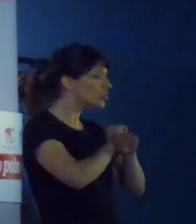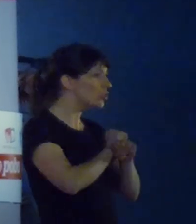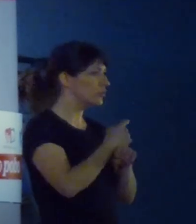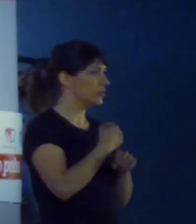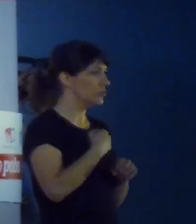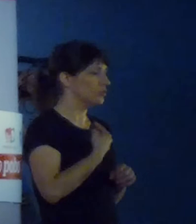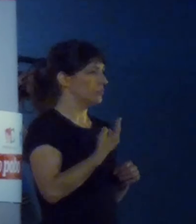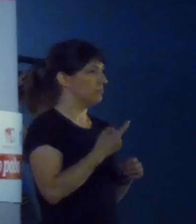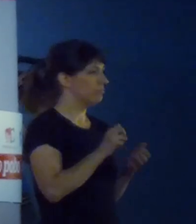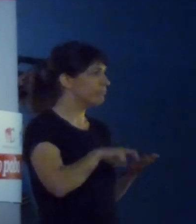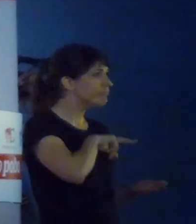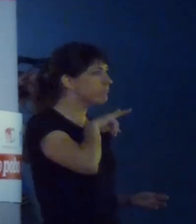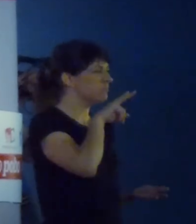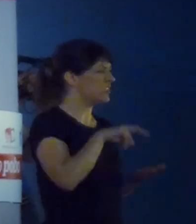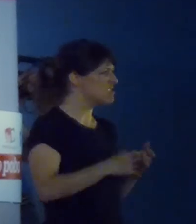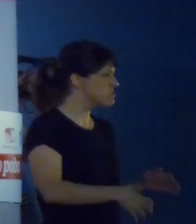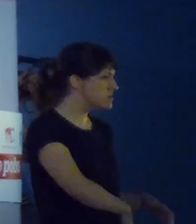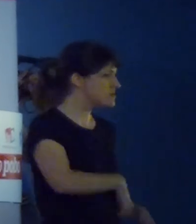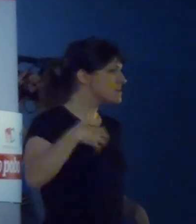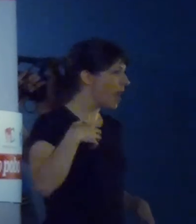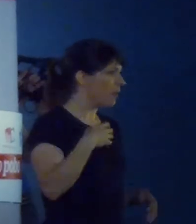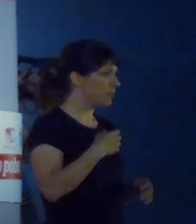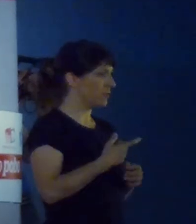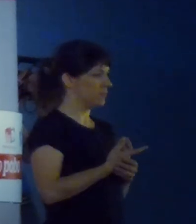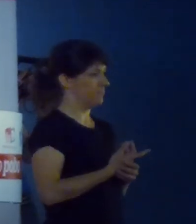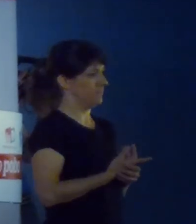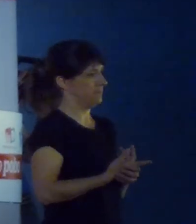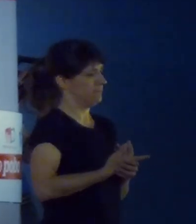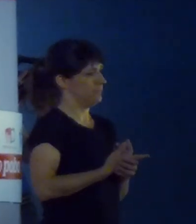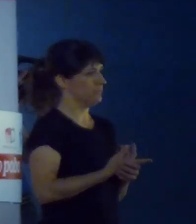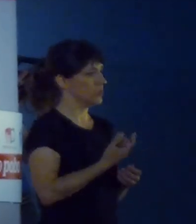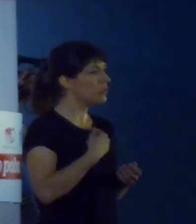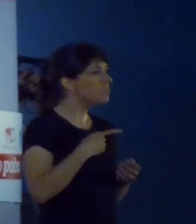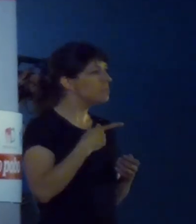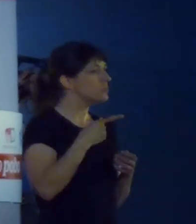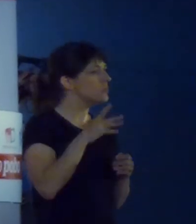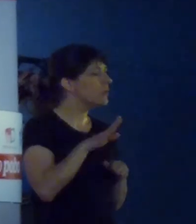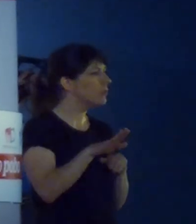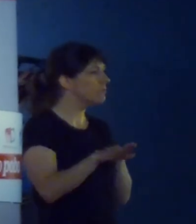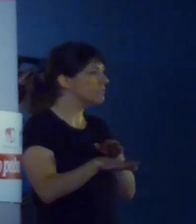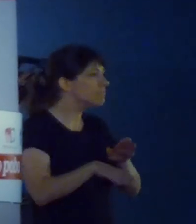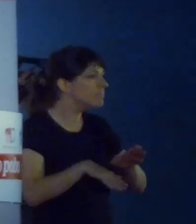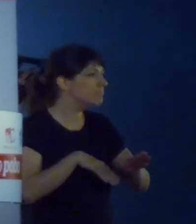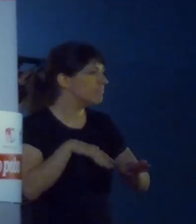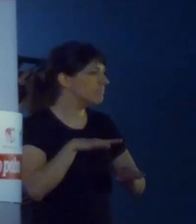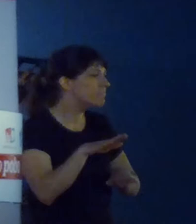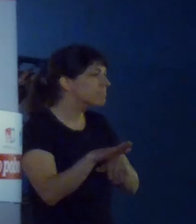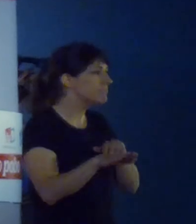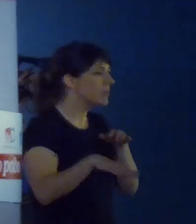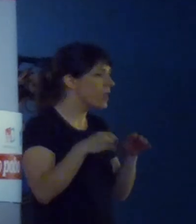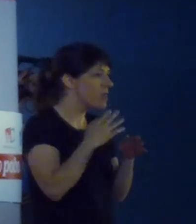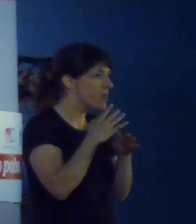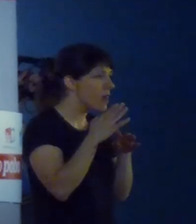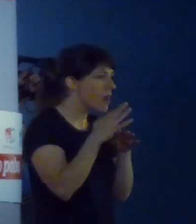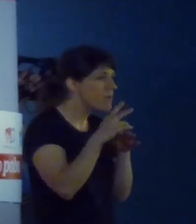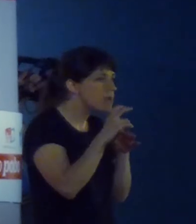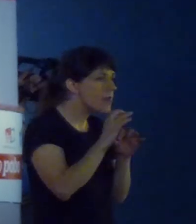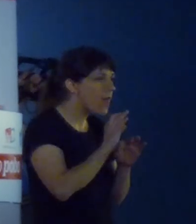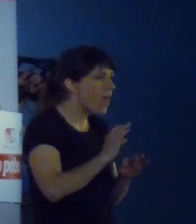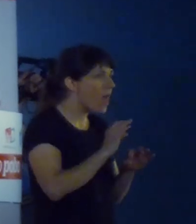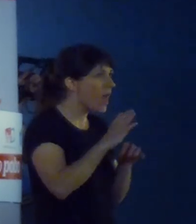dun salto, con rabia, pillei a fucilla, rondei pasenido, nen a serva sentían, e a